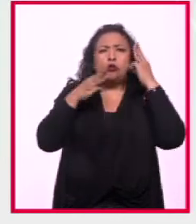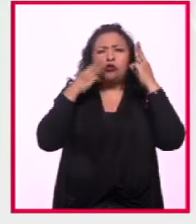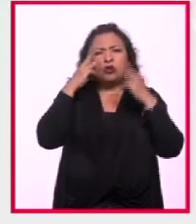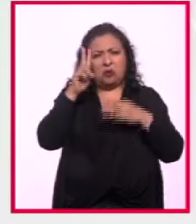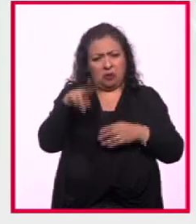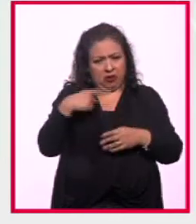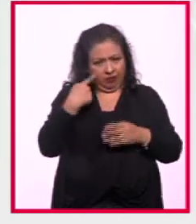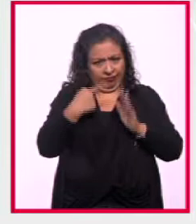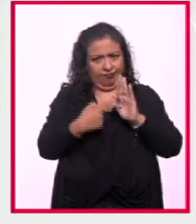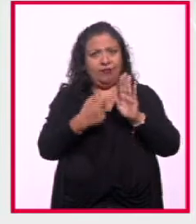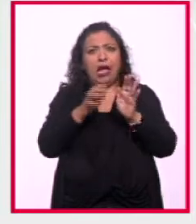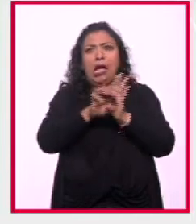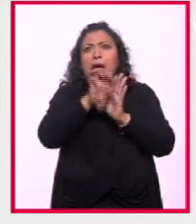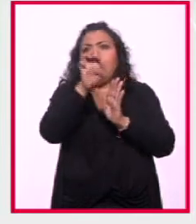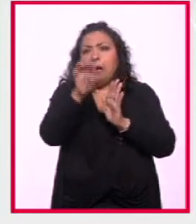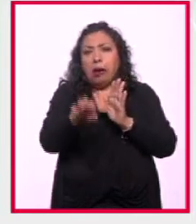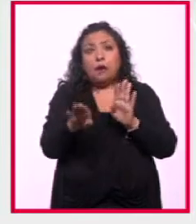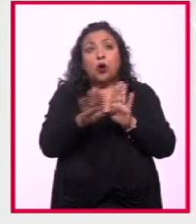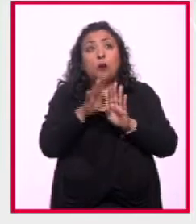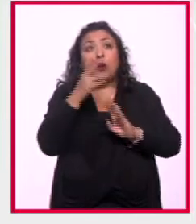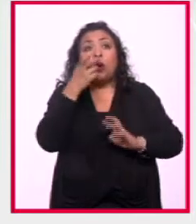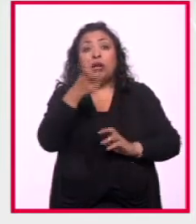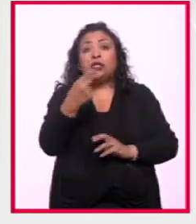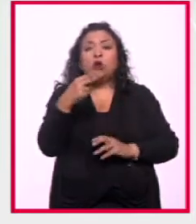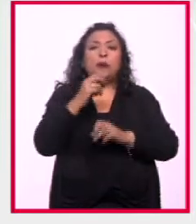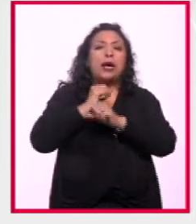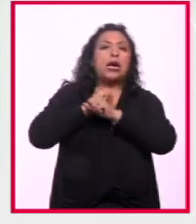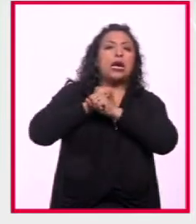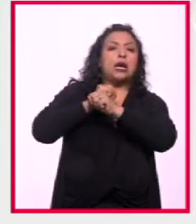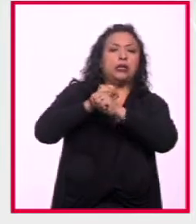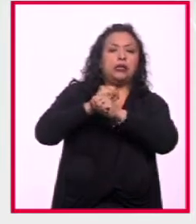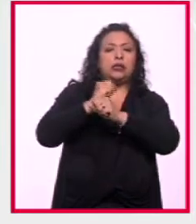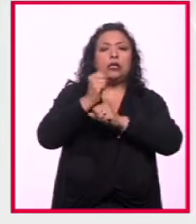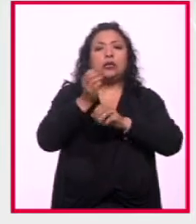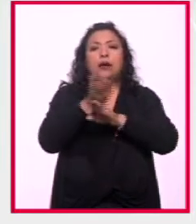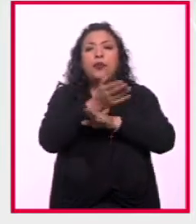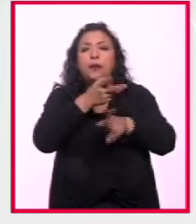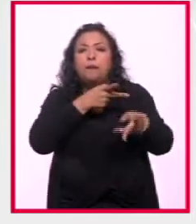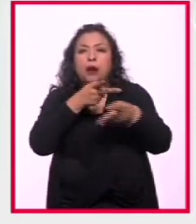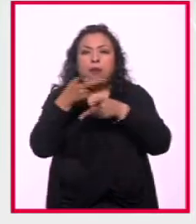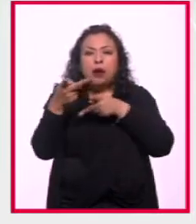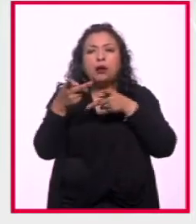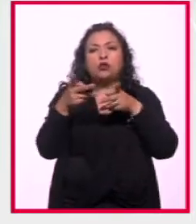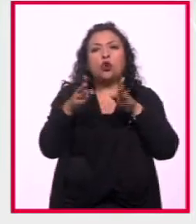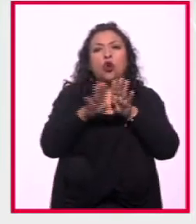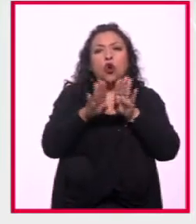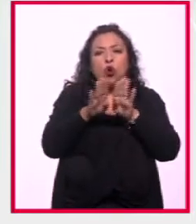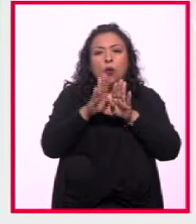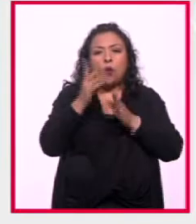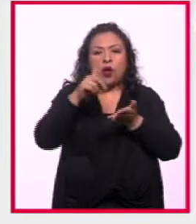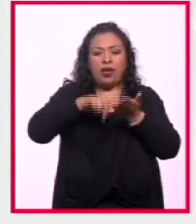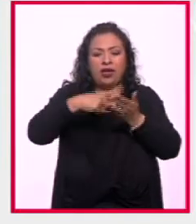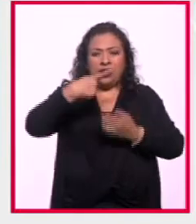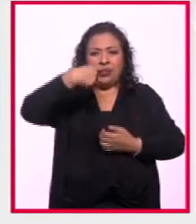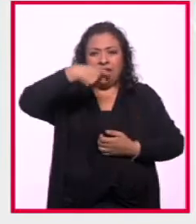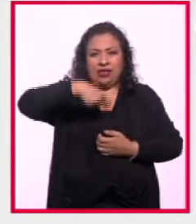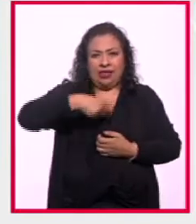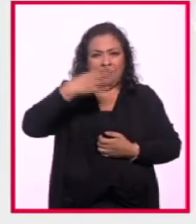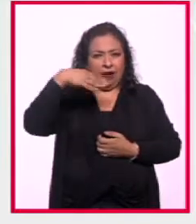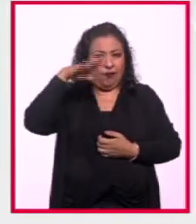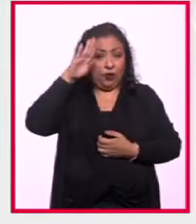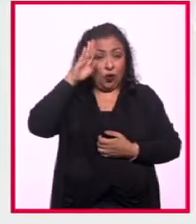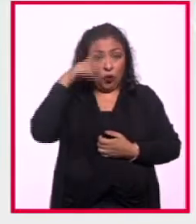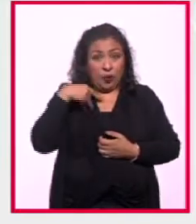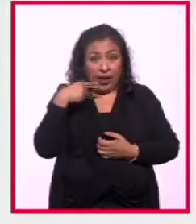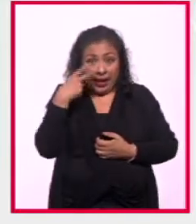un muy buen ejemplo de esto que se llama la resistencia la preparación la formación de la identidad cubana y eso es